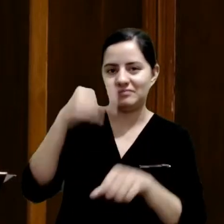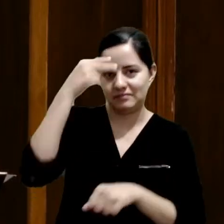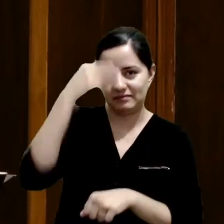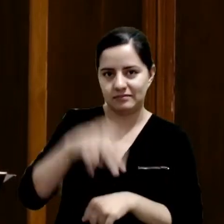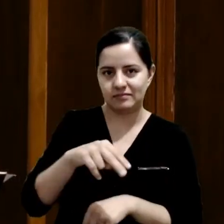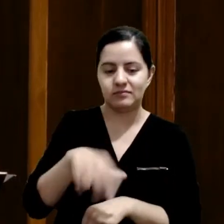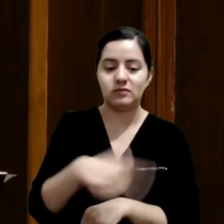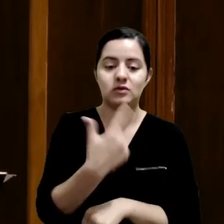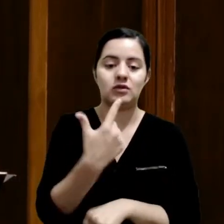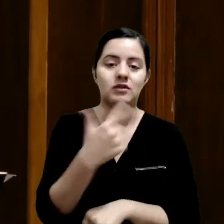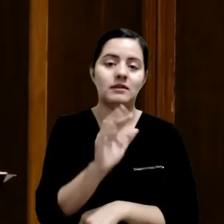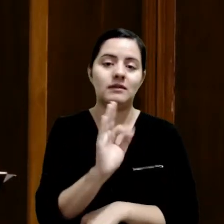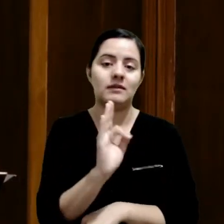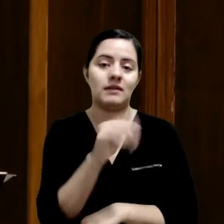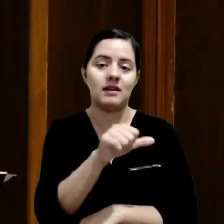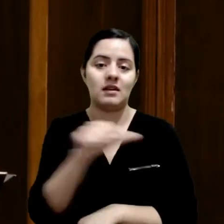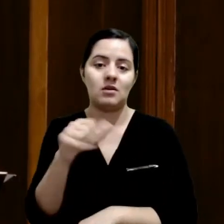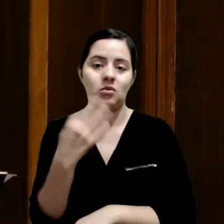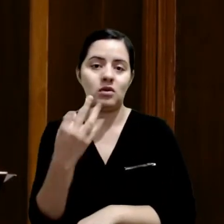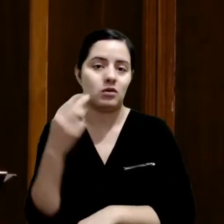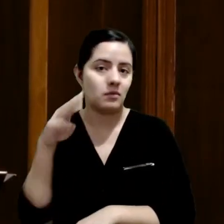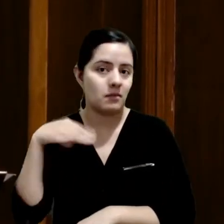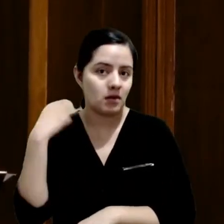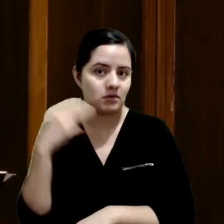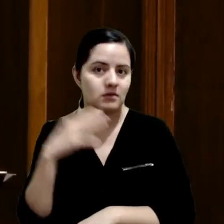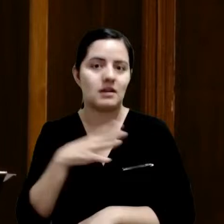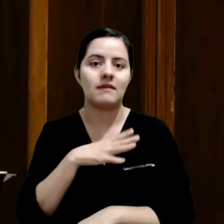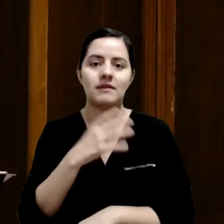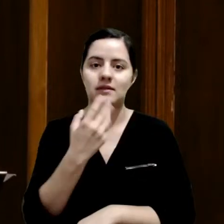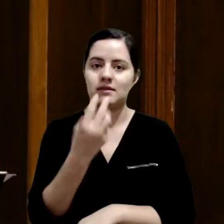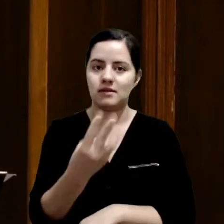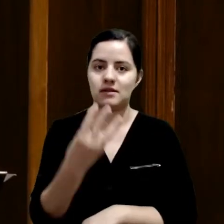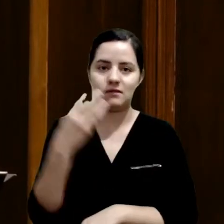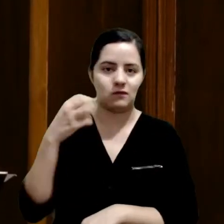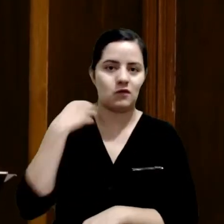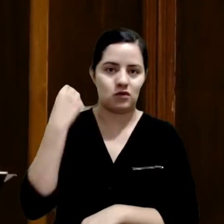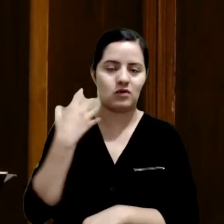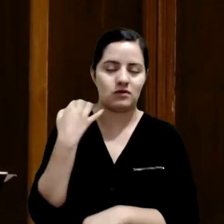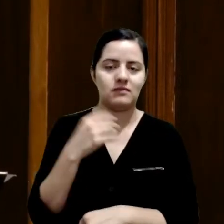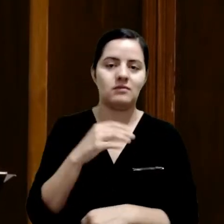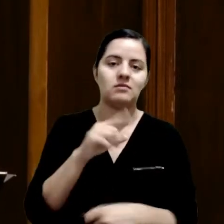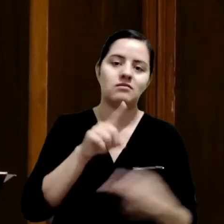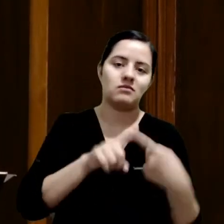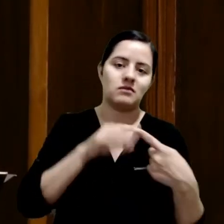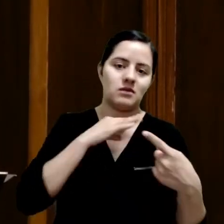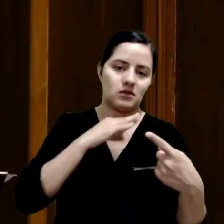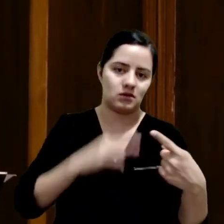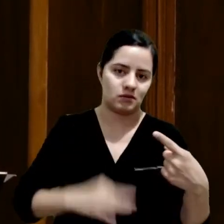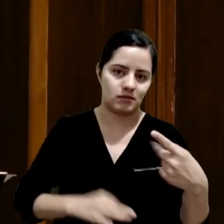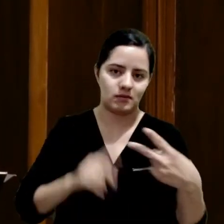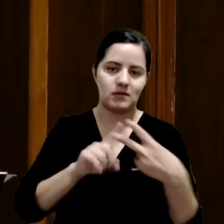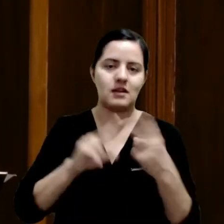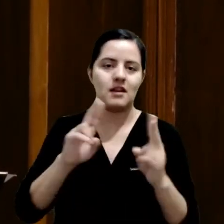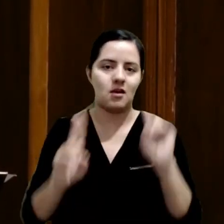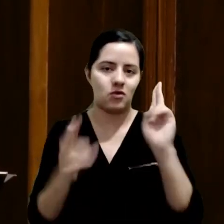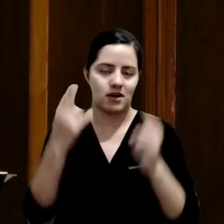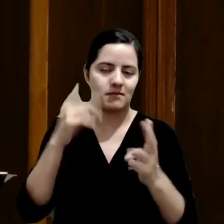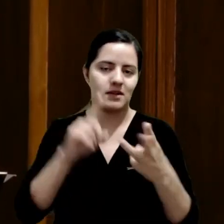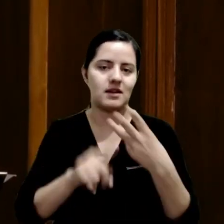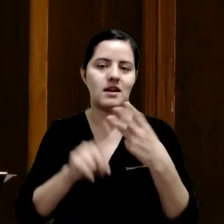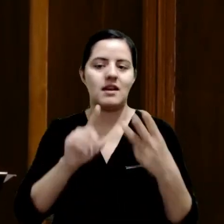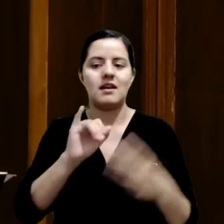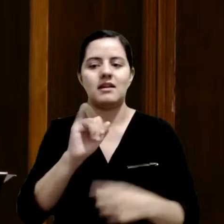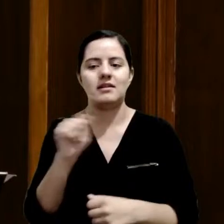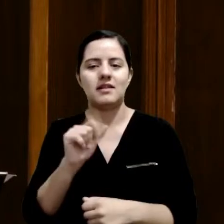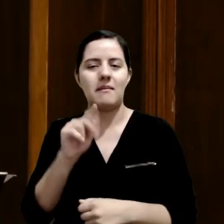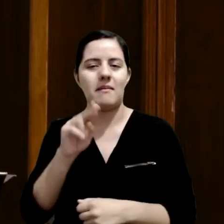de marzo se realizaron 3 foros regionales con sede en Toluca, Ixtapaluca y Naucalpan, denominados Foros